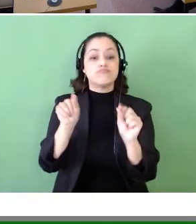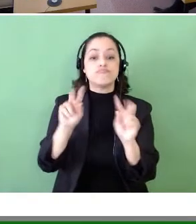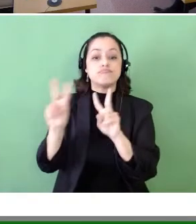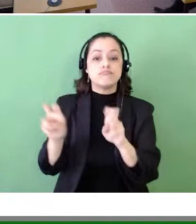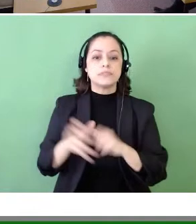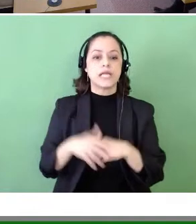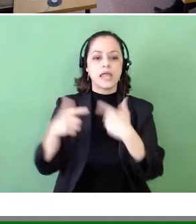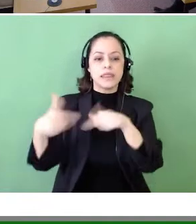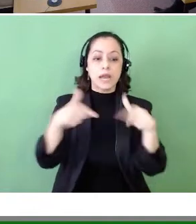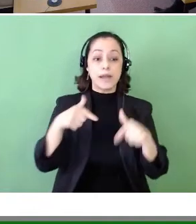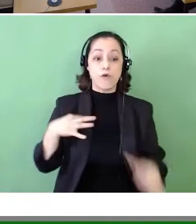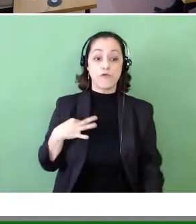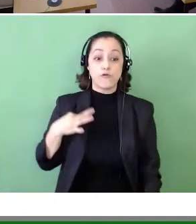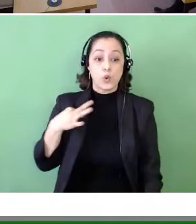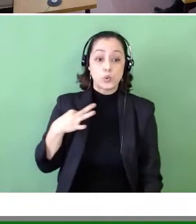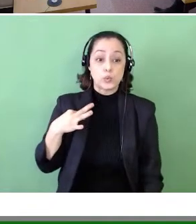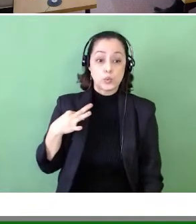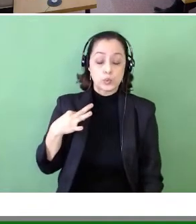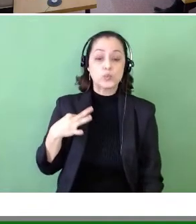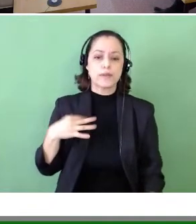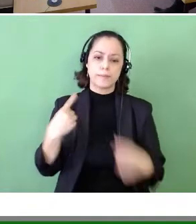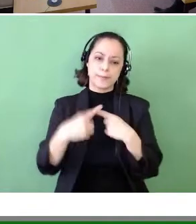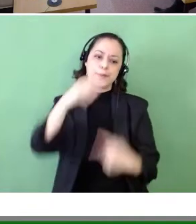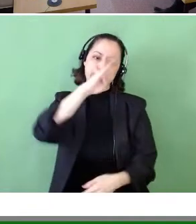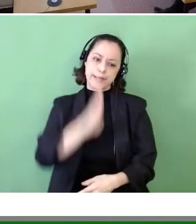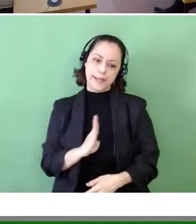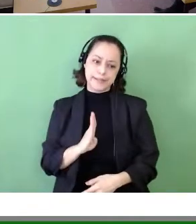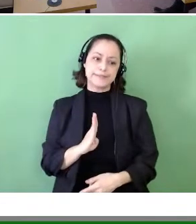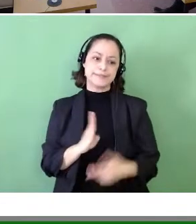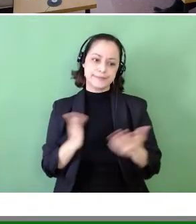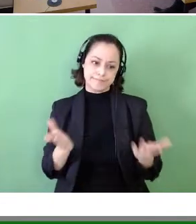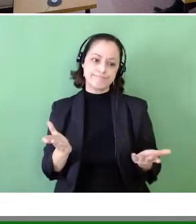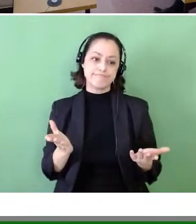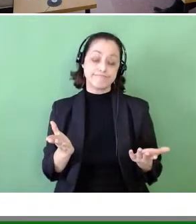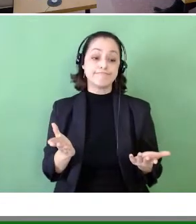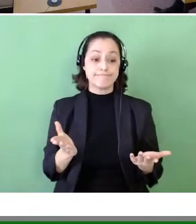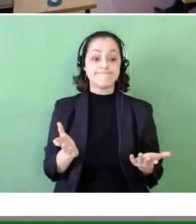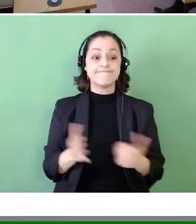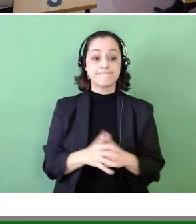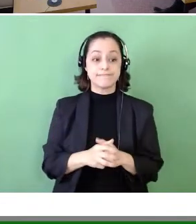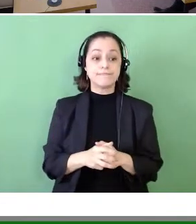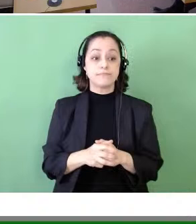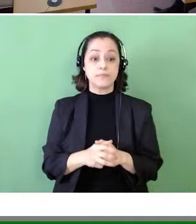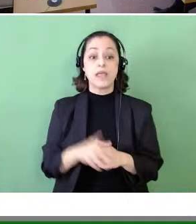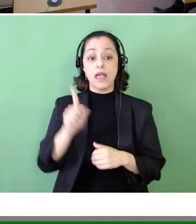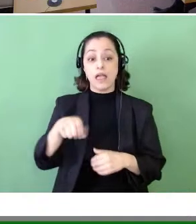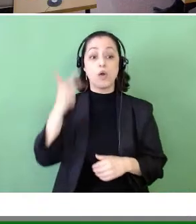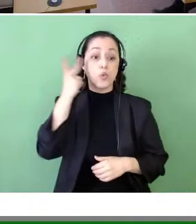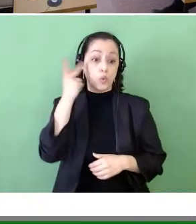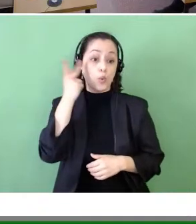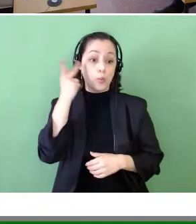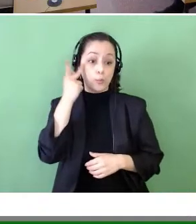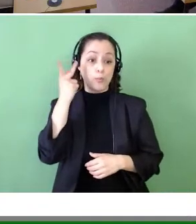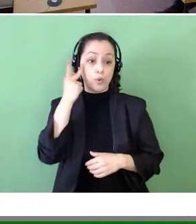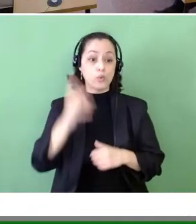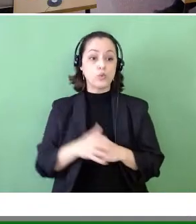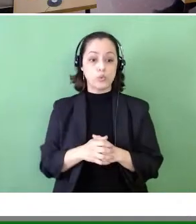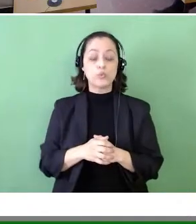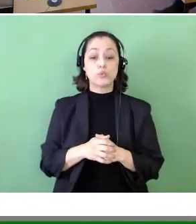trabajos voluntariados, porque en Brasil, como les dije, es muy común esta